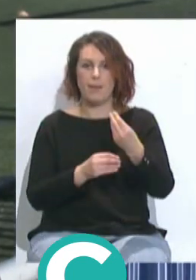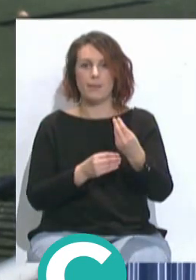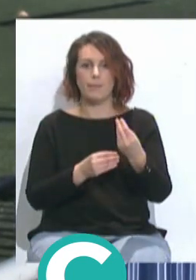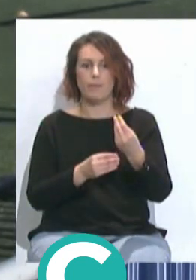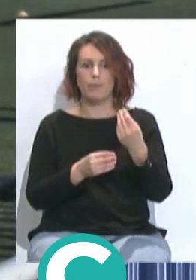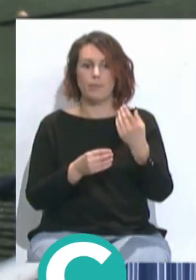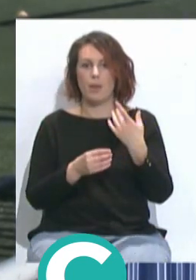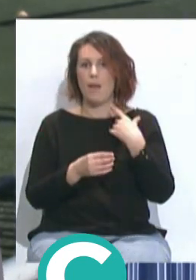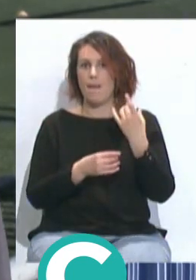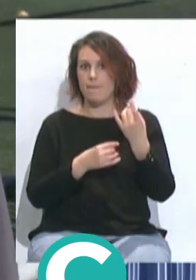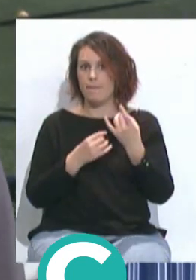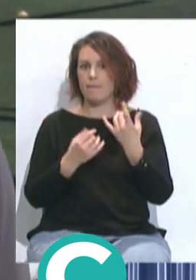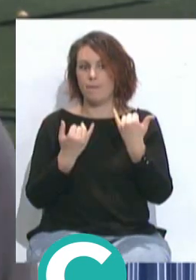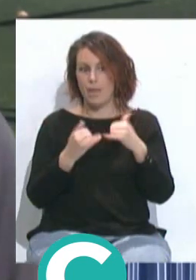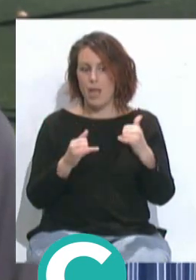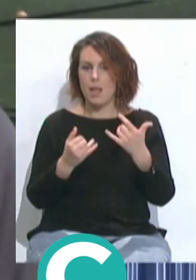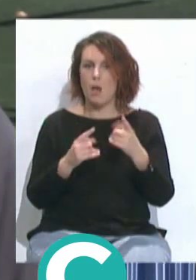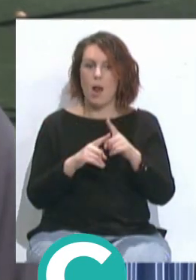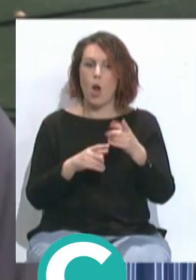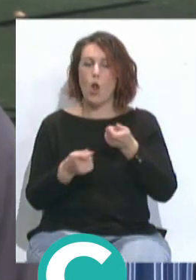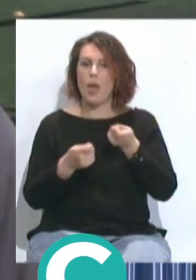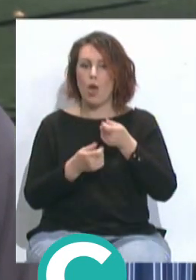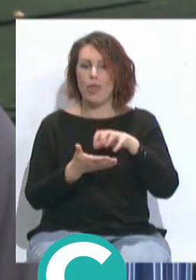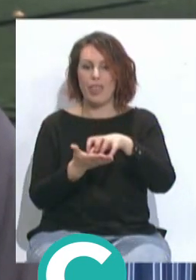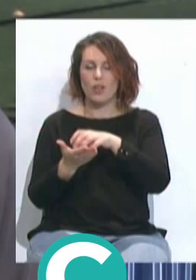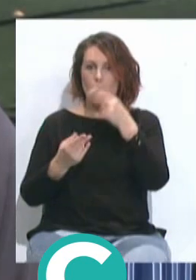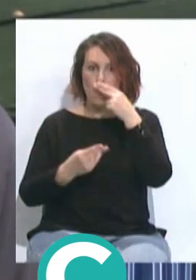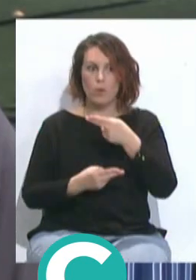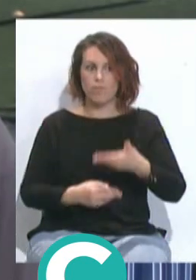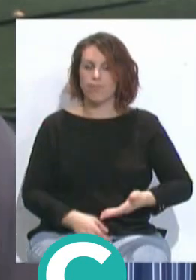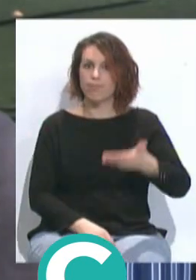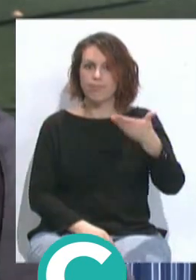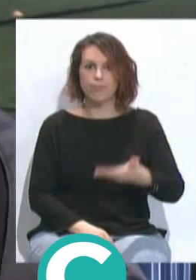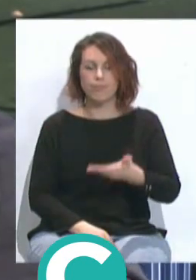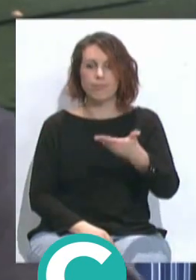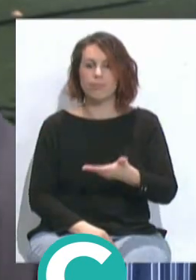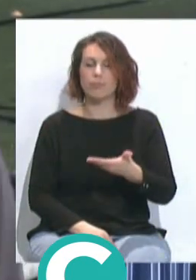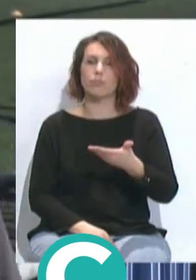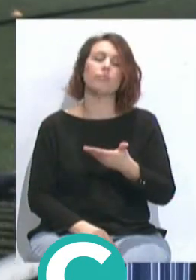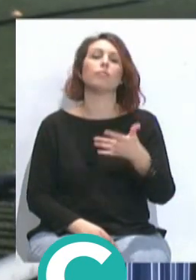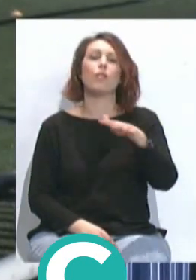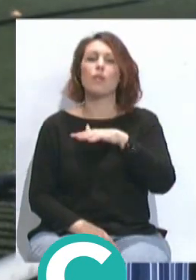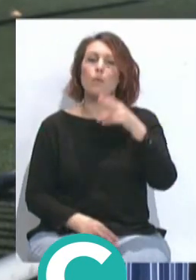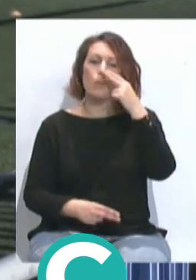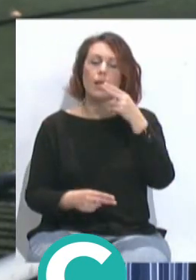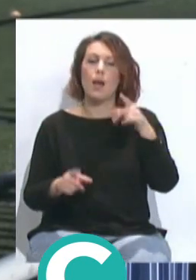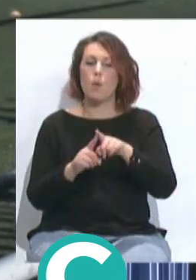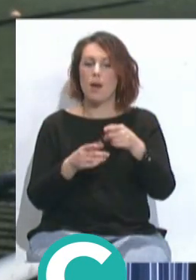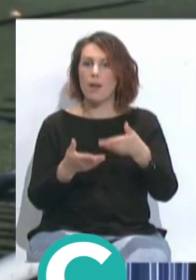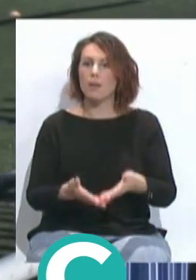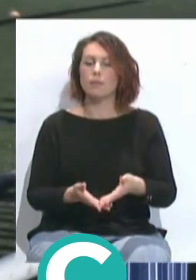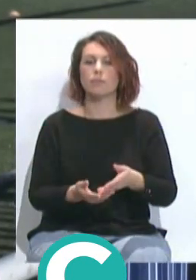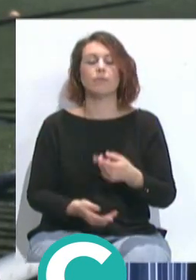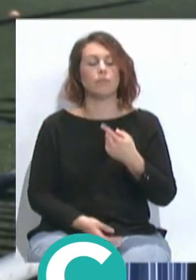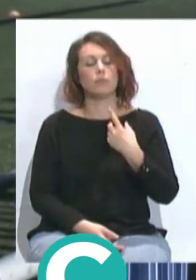de eventos de coordinación entre los centros públicos en una instalación pública como esta y